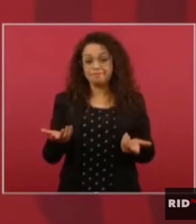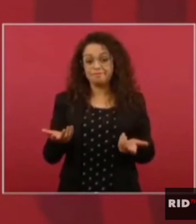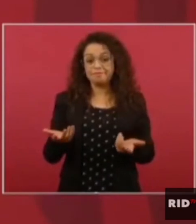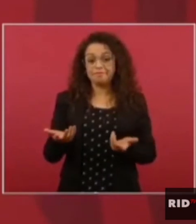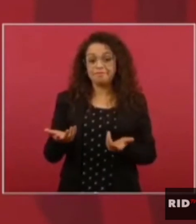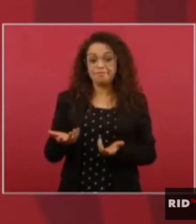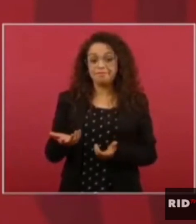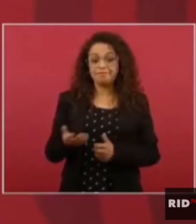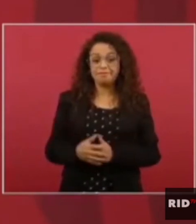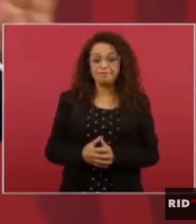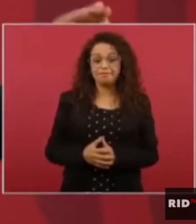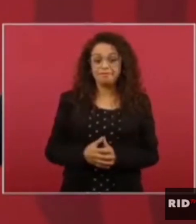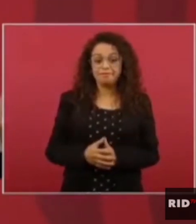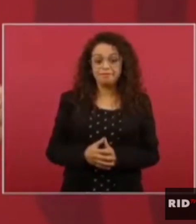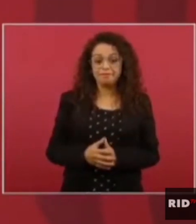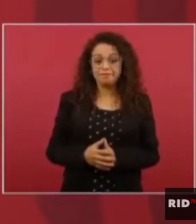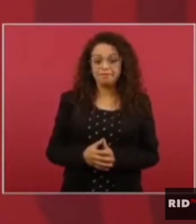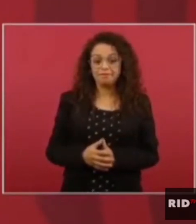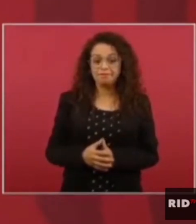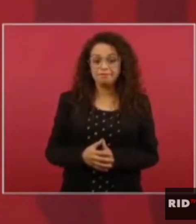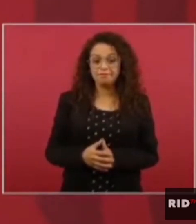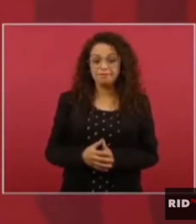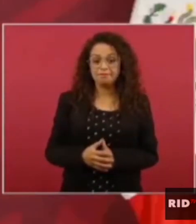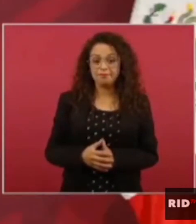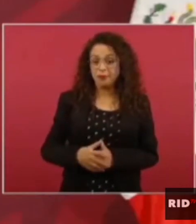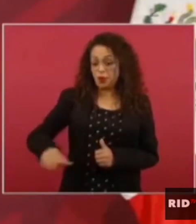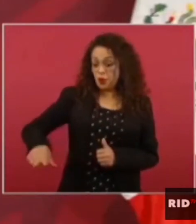no sirve para nada.